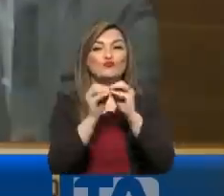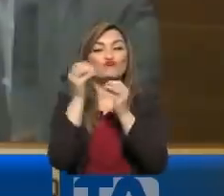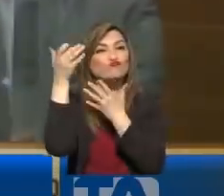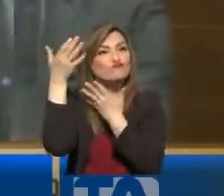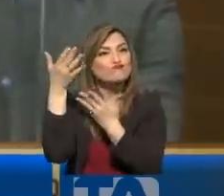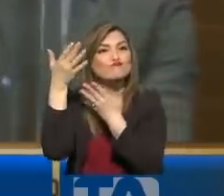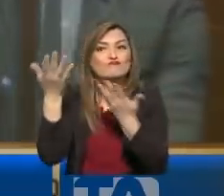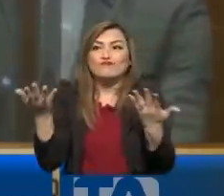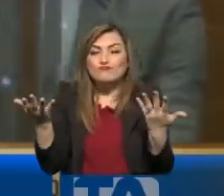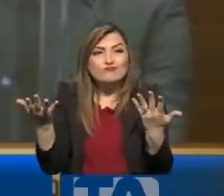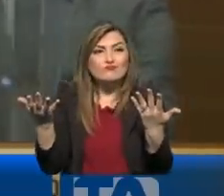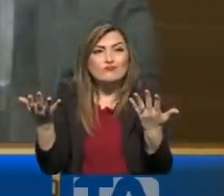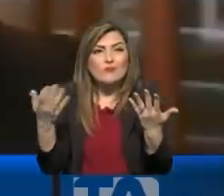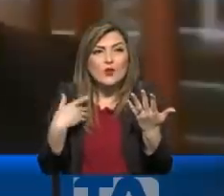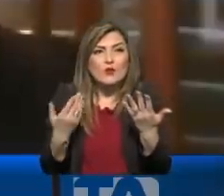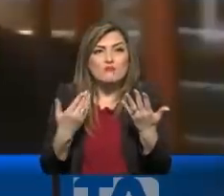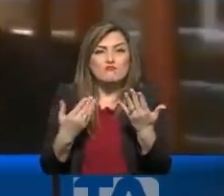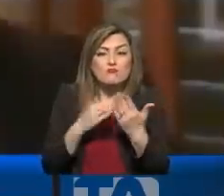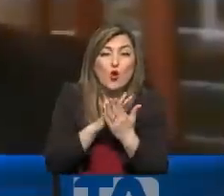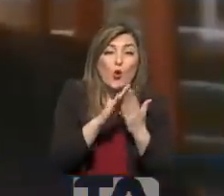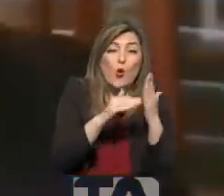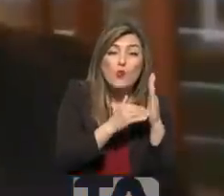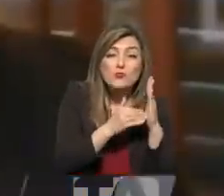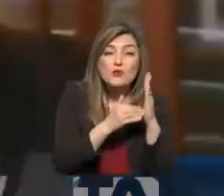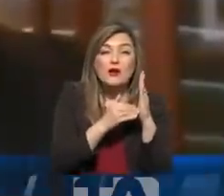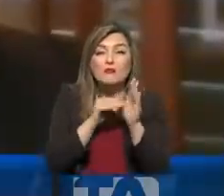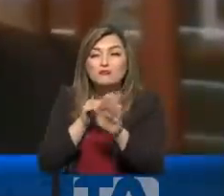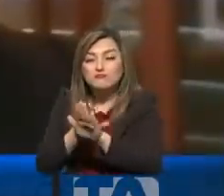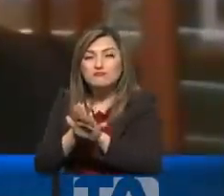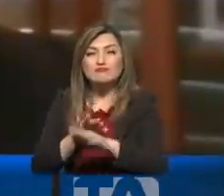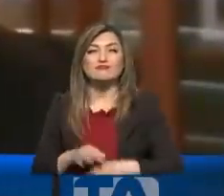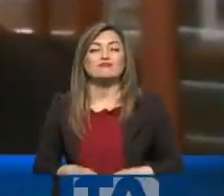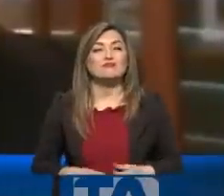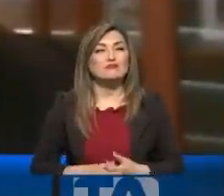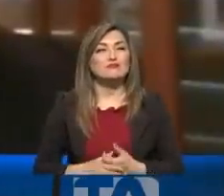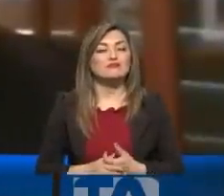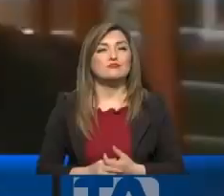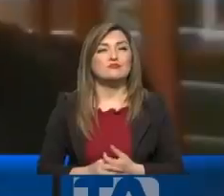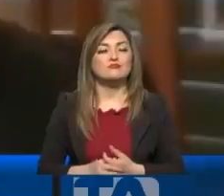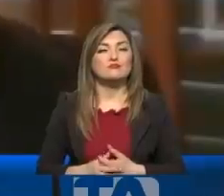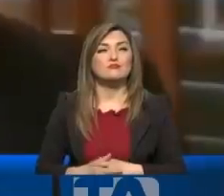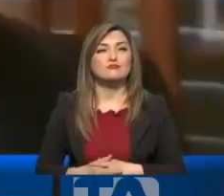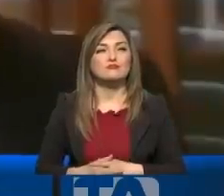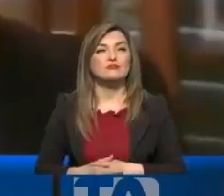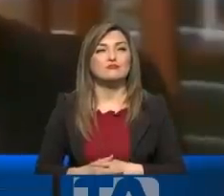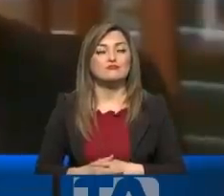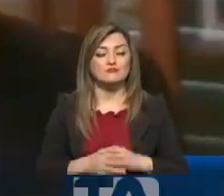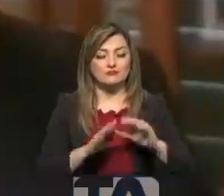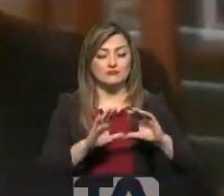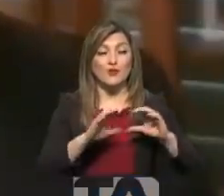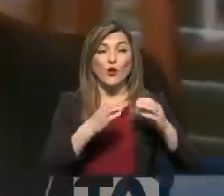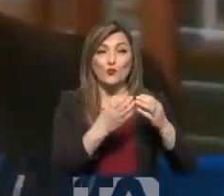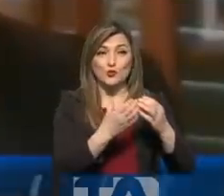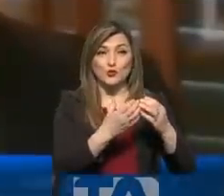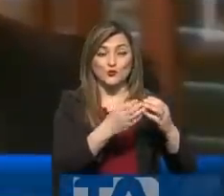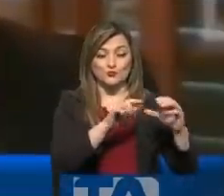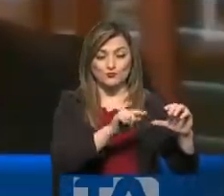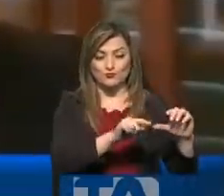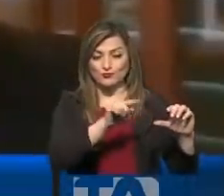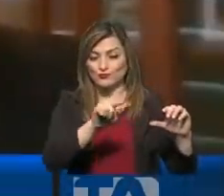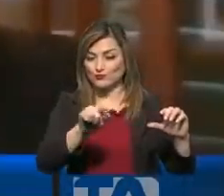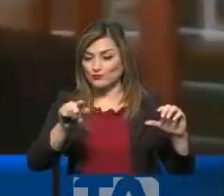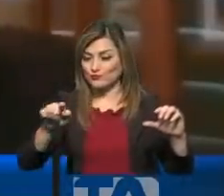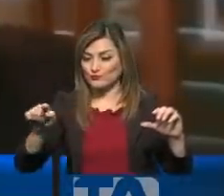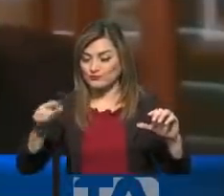políticos hagan contrapeso. La distribución de las comisiones nos va a dejar ver